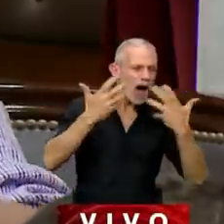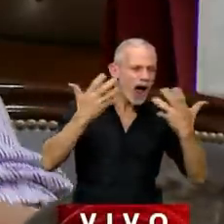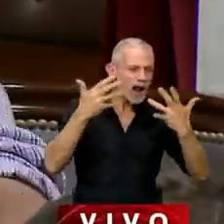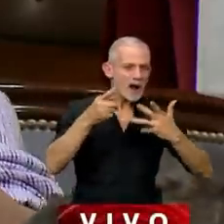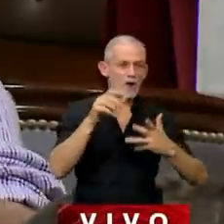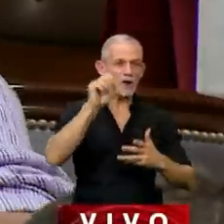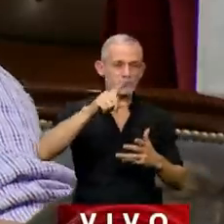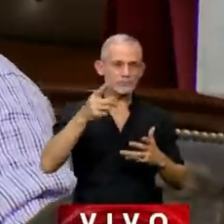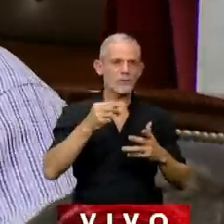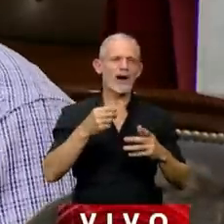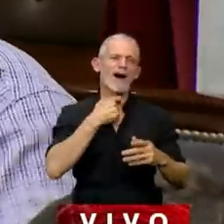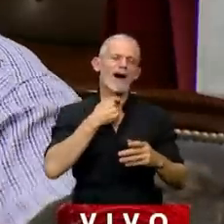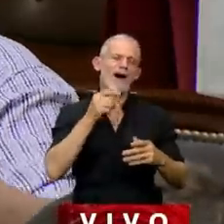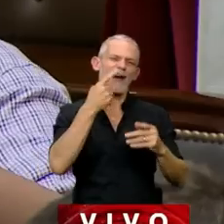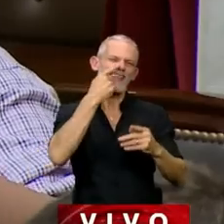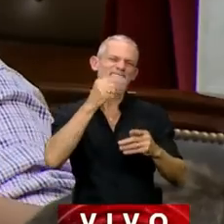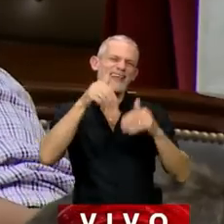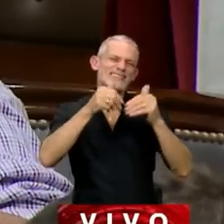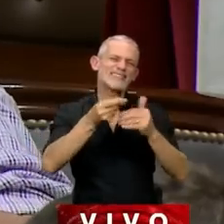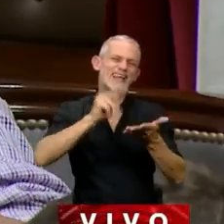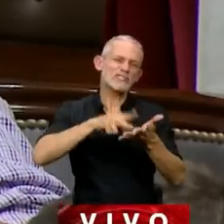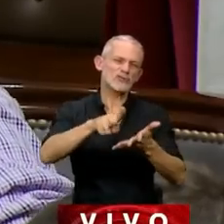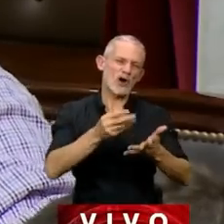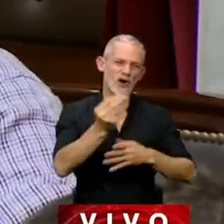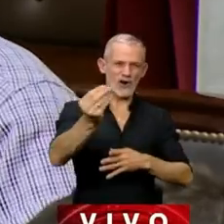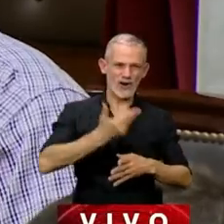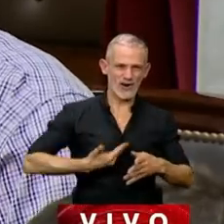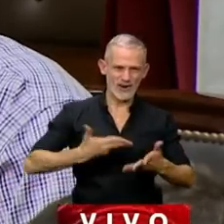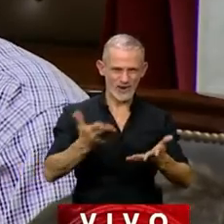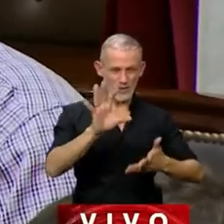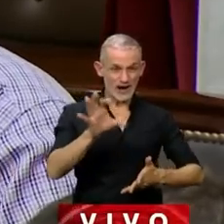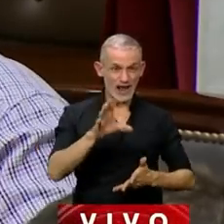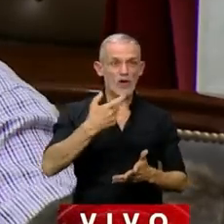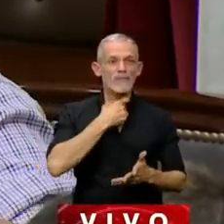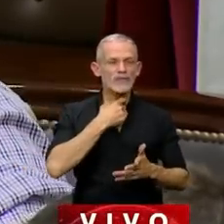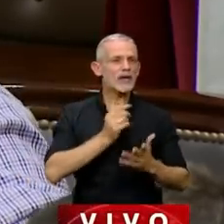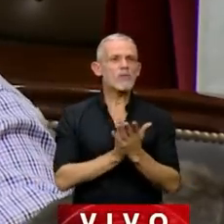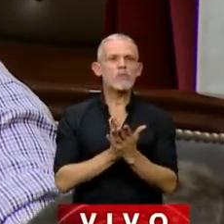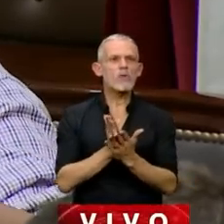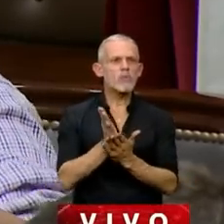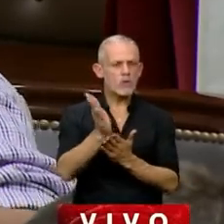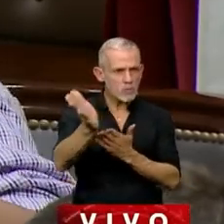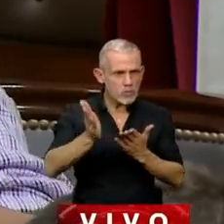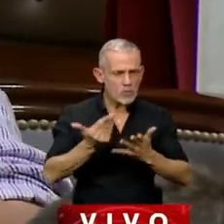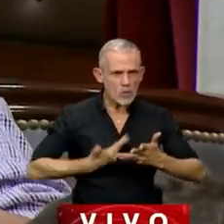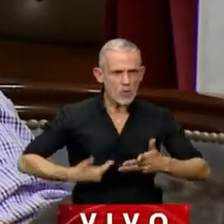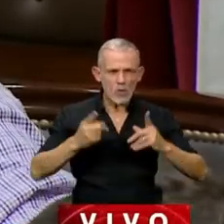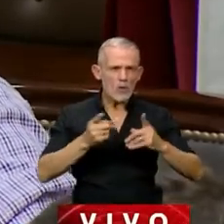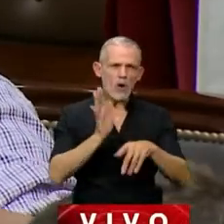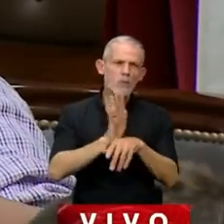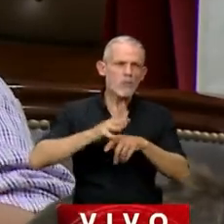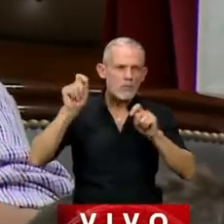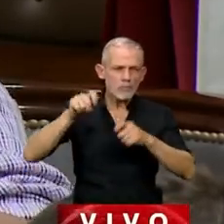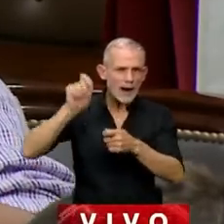de su reelección, porque el señor gobernador se quiere perpetuar, se quiere